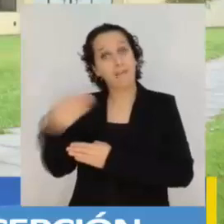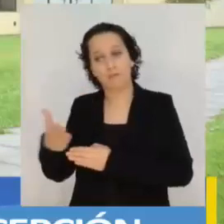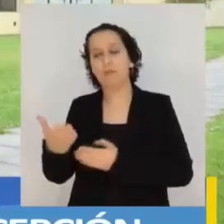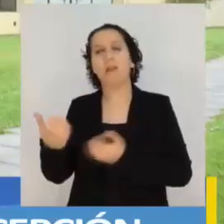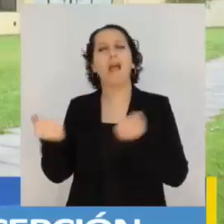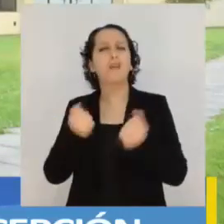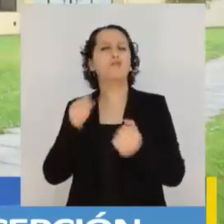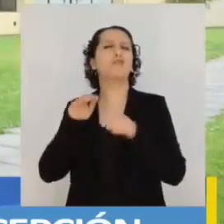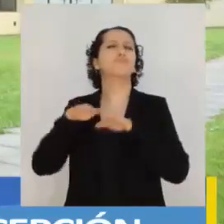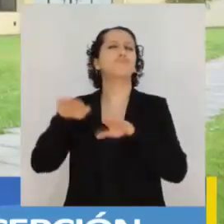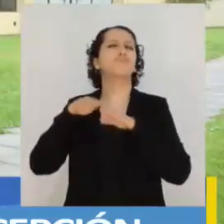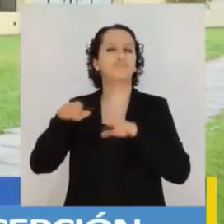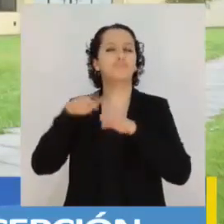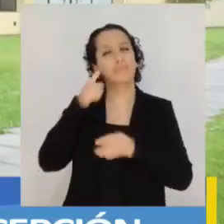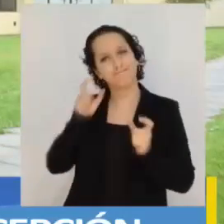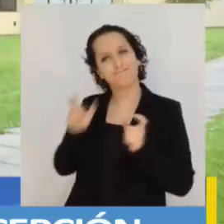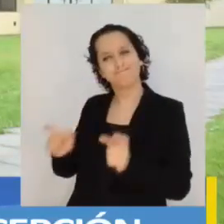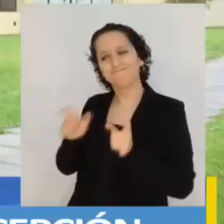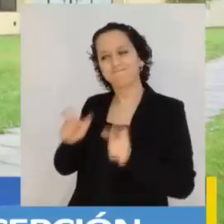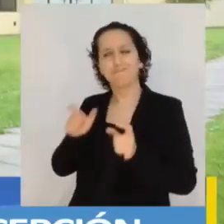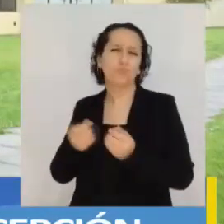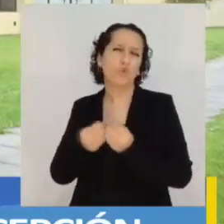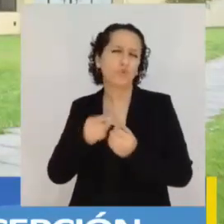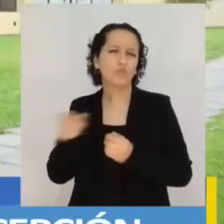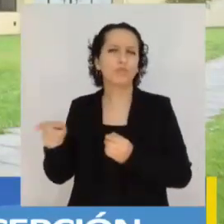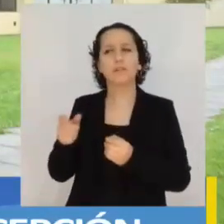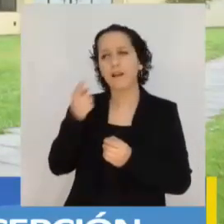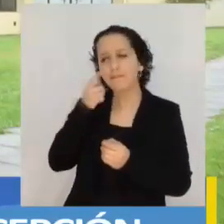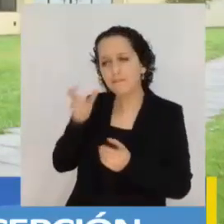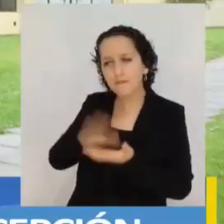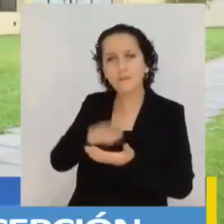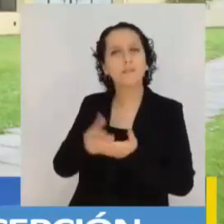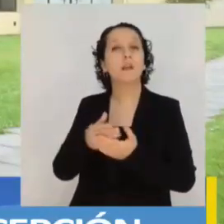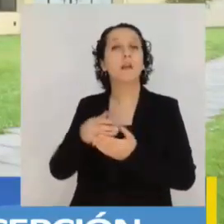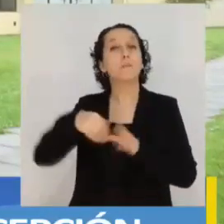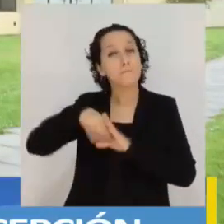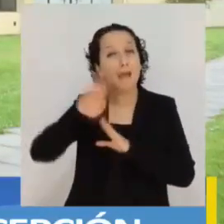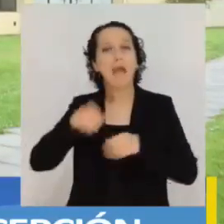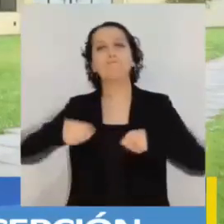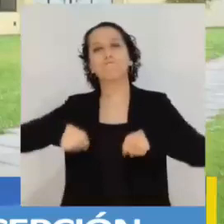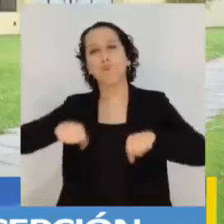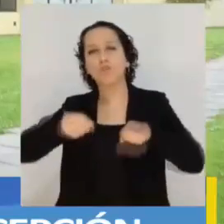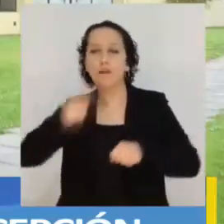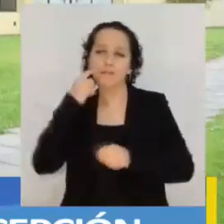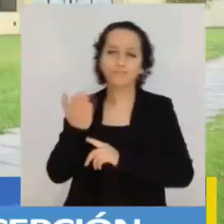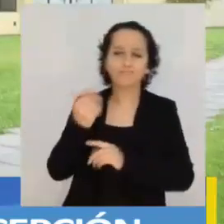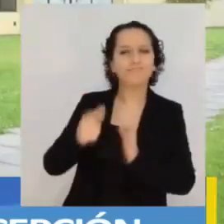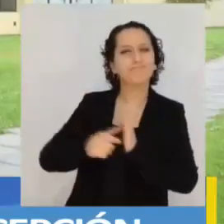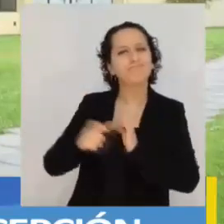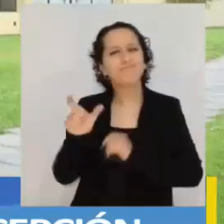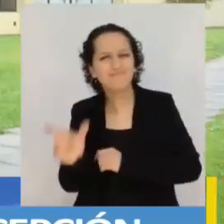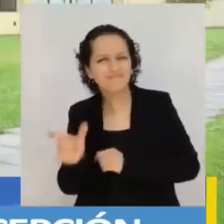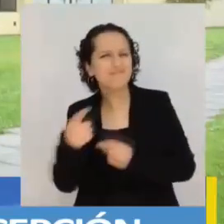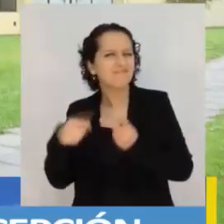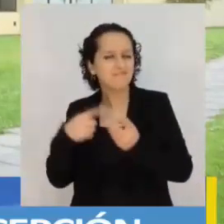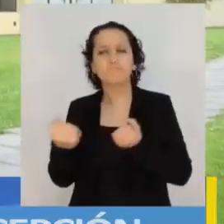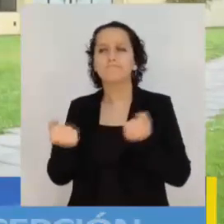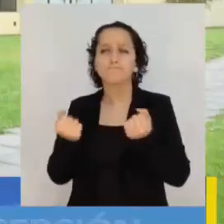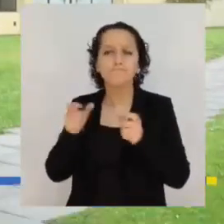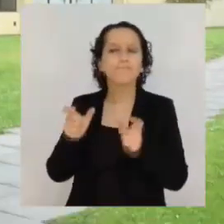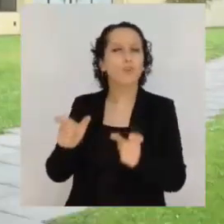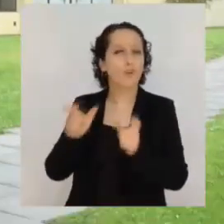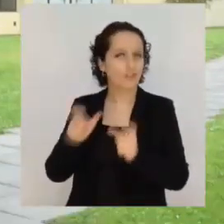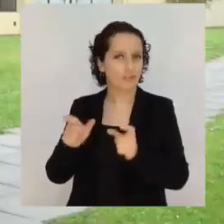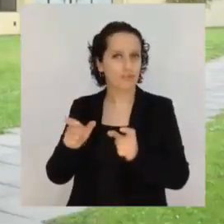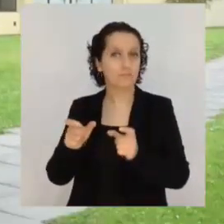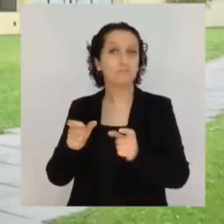un punto de alta afluencia vehicular y donde se fiscalizaron principalmente motocicletas. Los resultados de este balance y de